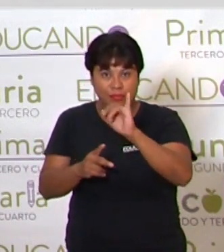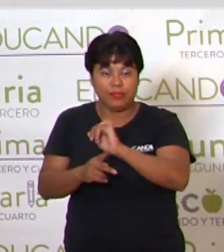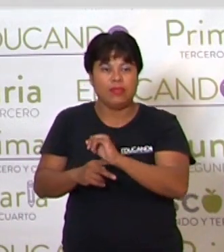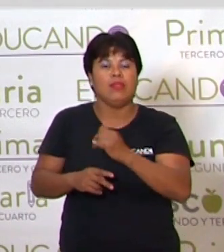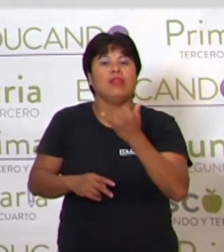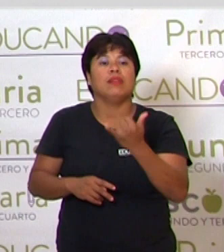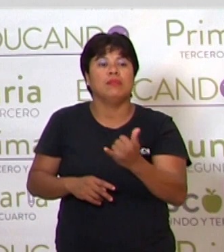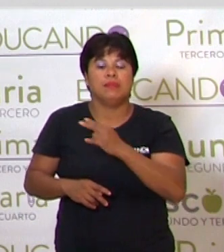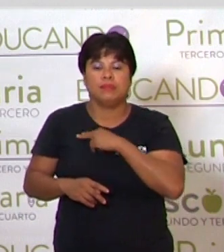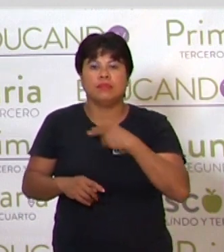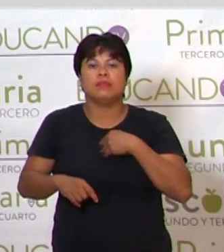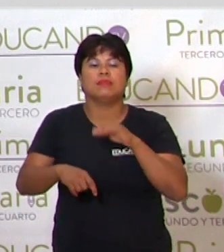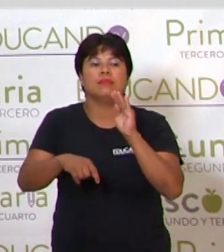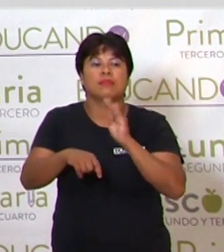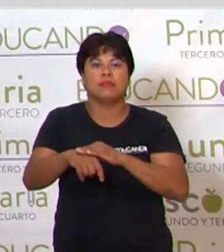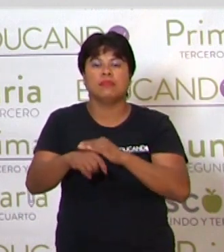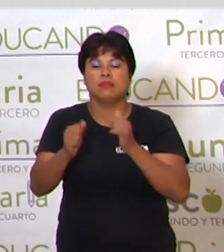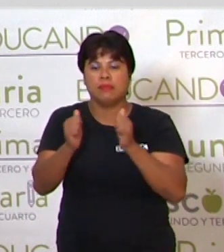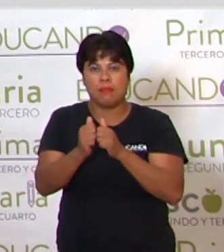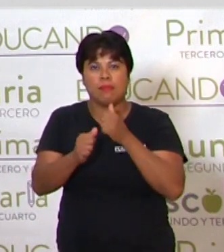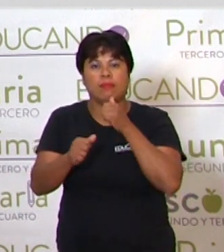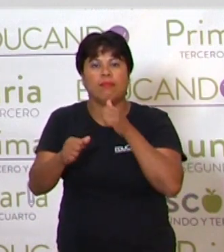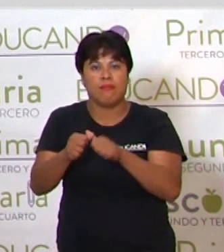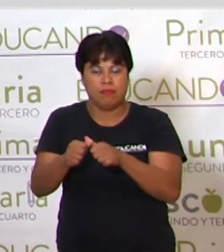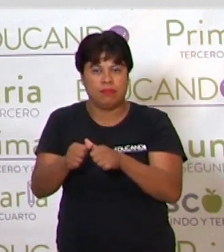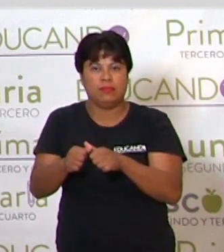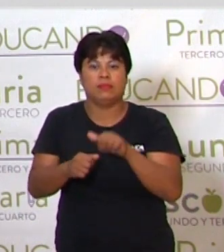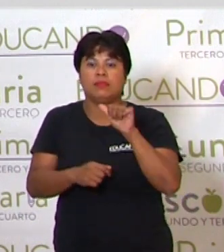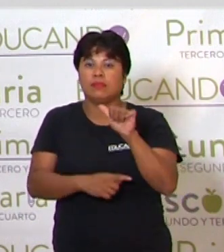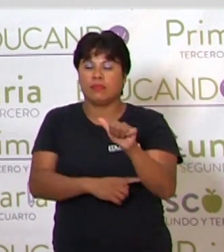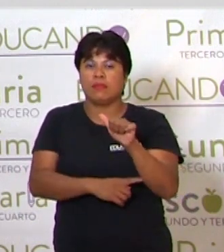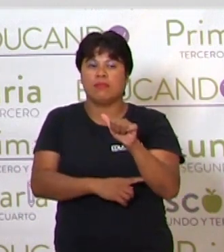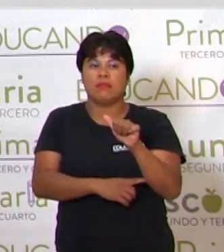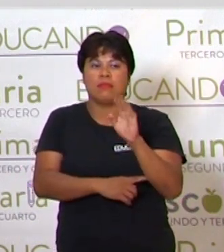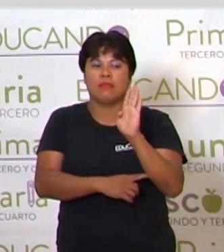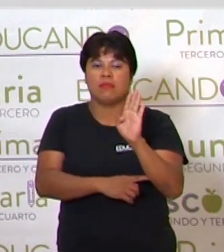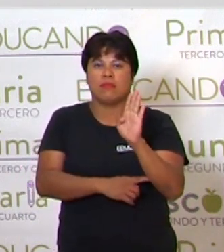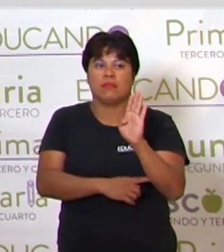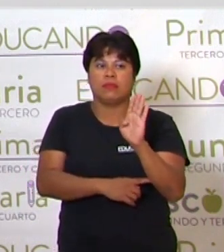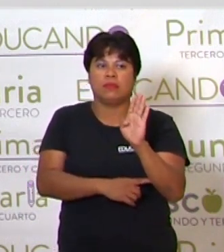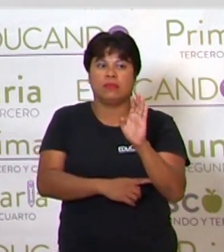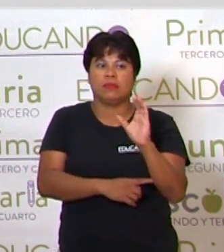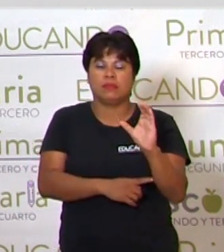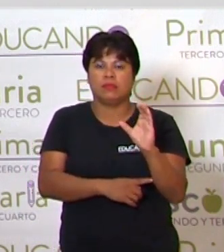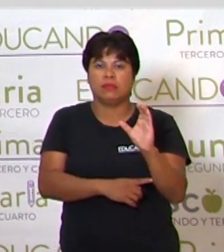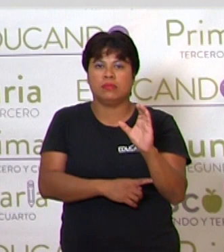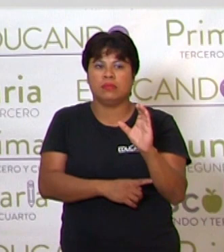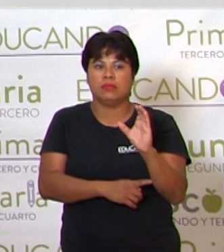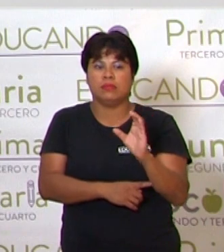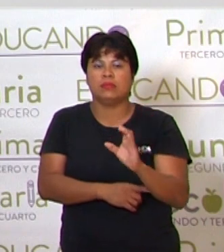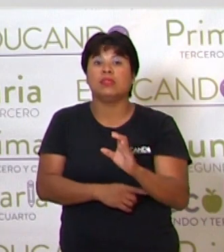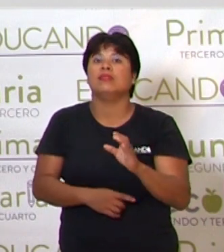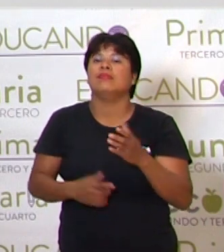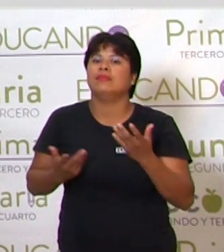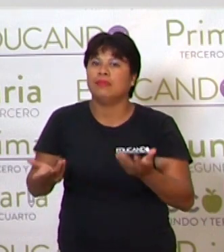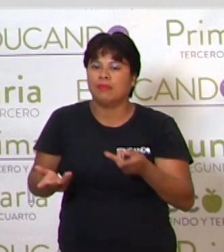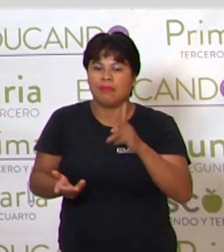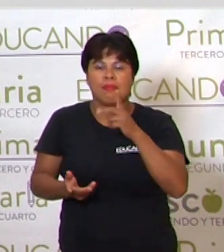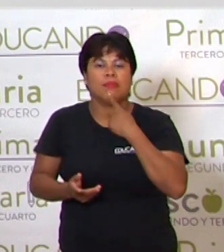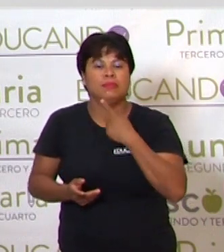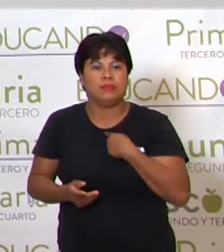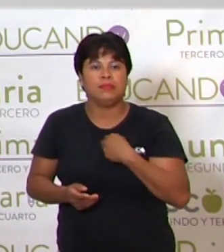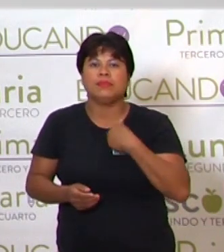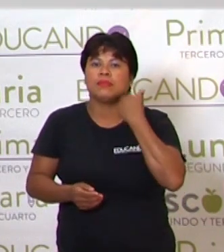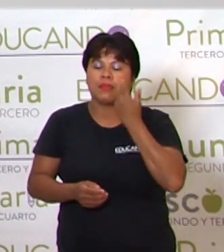lo vamos a marcar con letras. A, B, C. Ah, pero a mí me dicen,